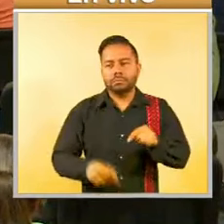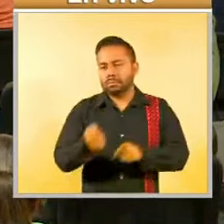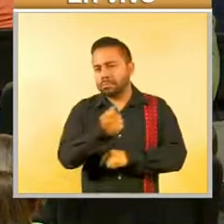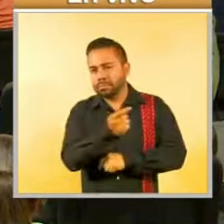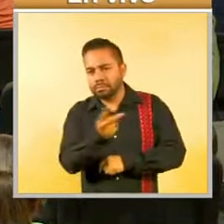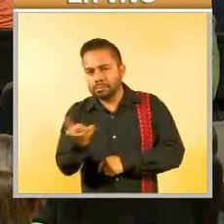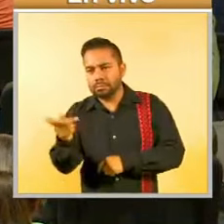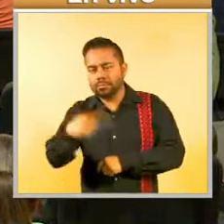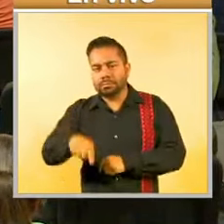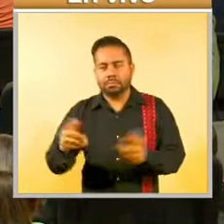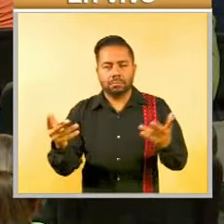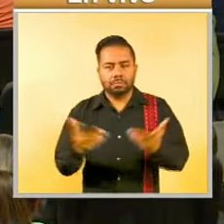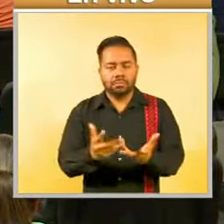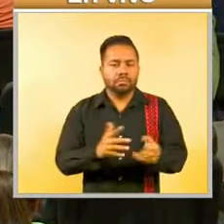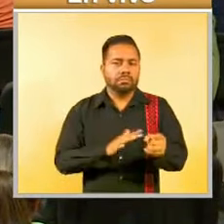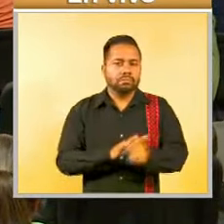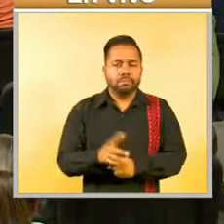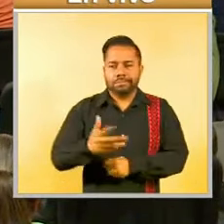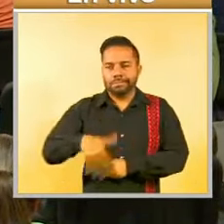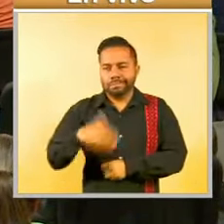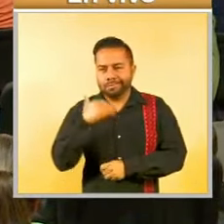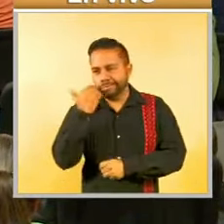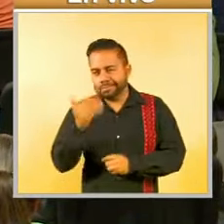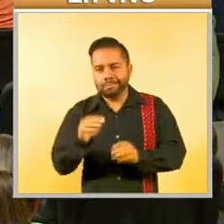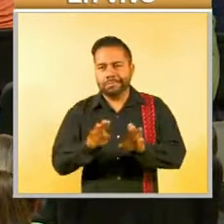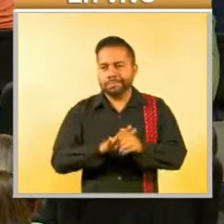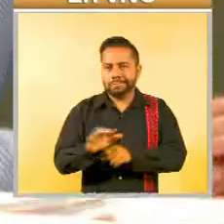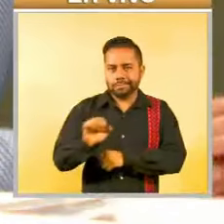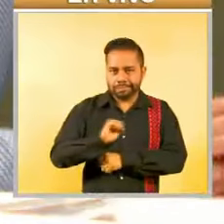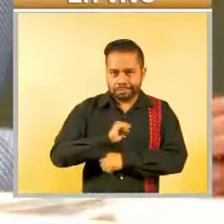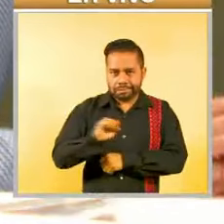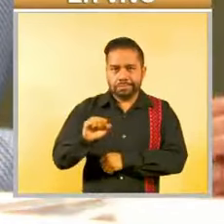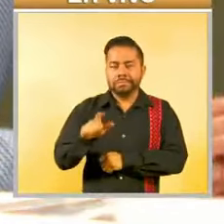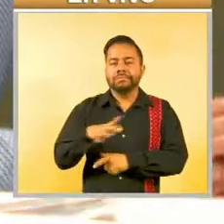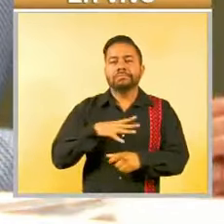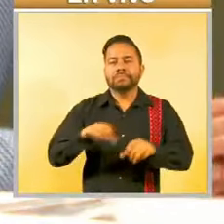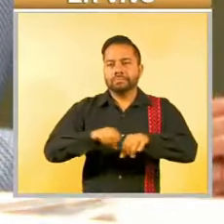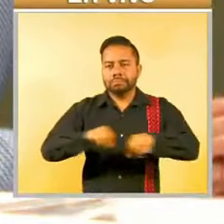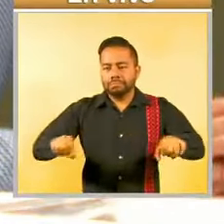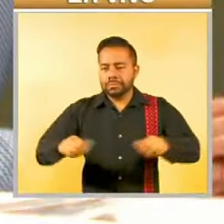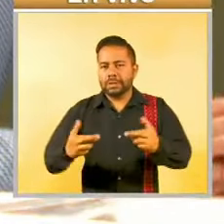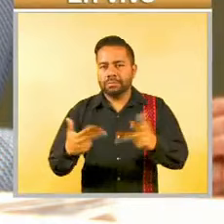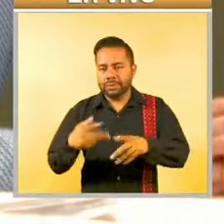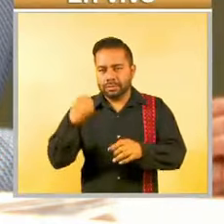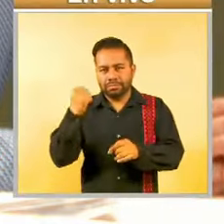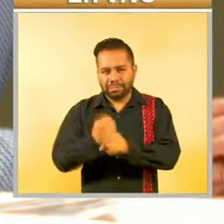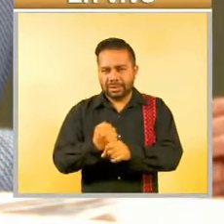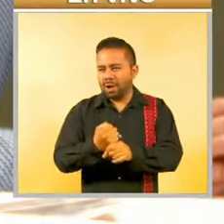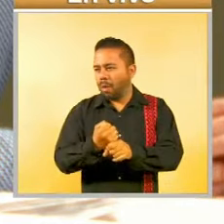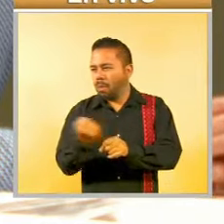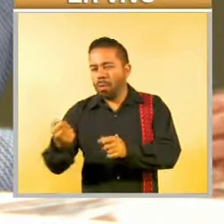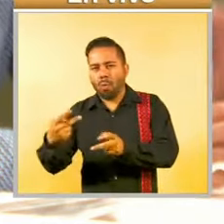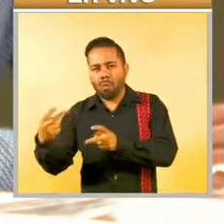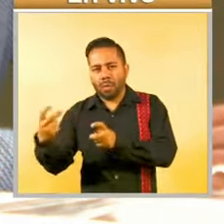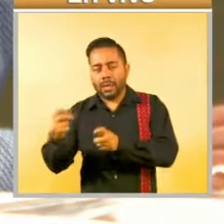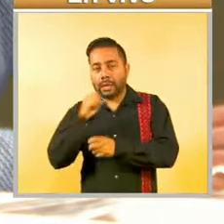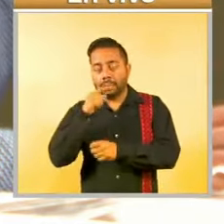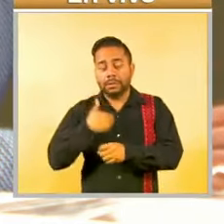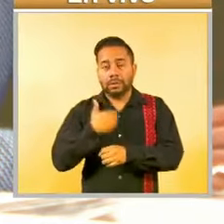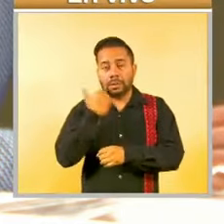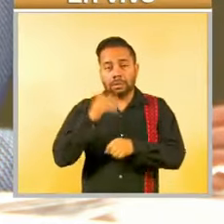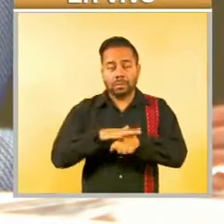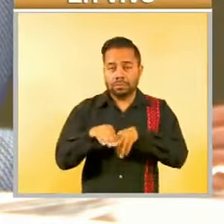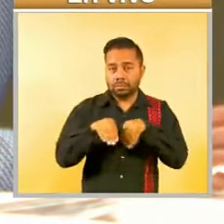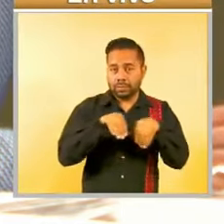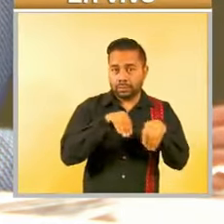aquellos que se estén dedicando a estar buscando reventar lo que es este ductos Y de alguna manera vamos buscando esa